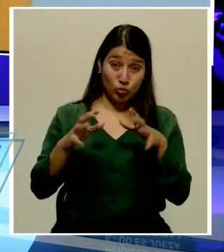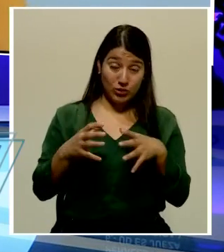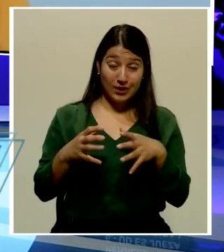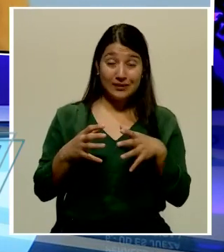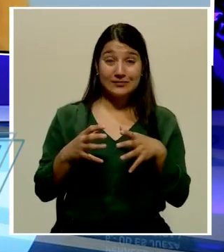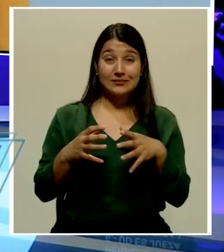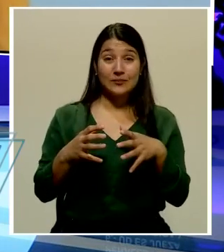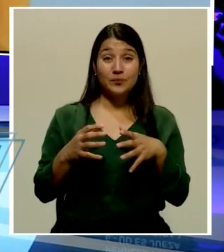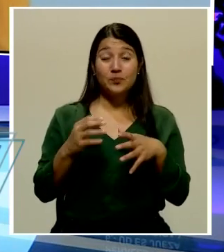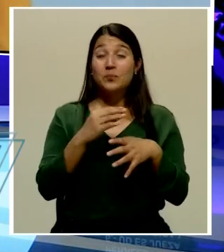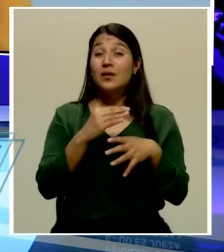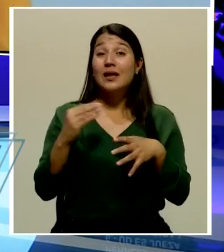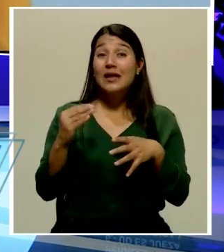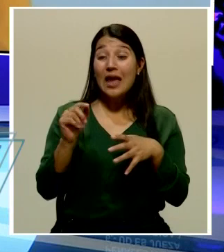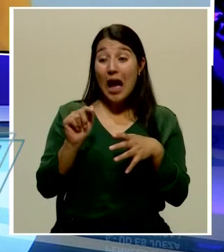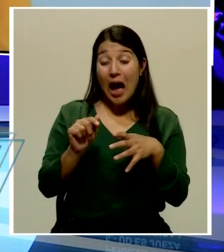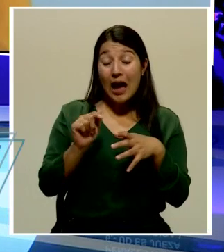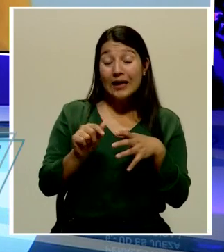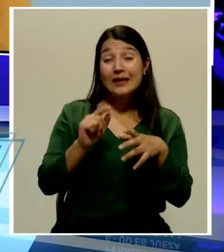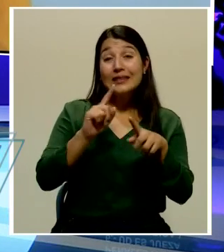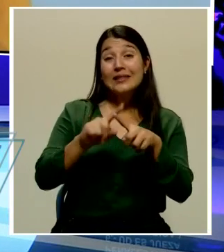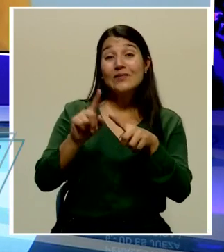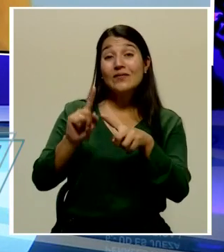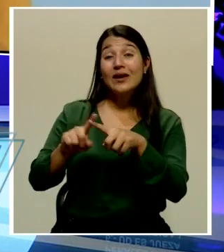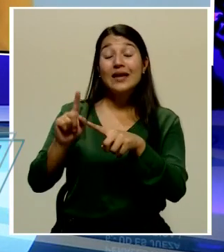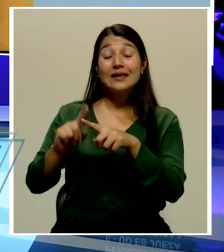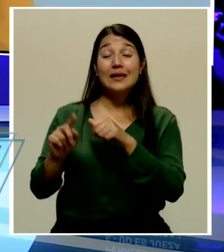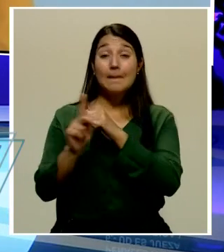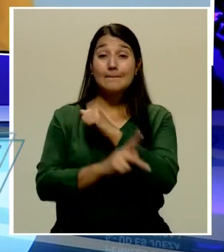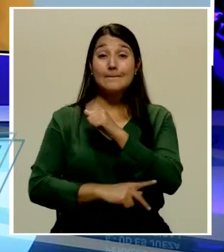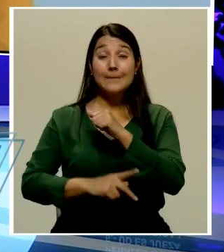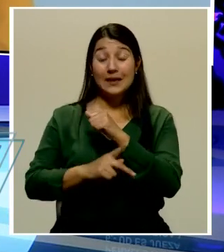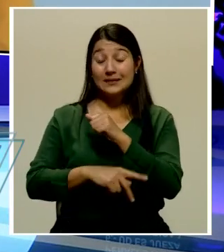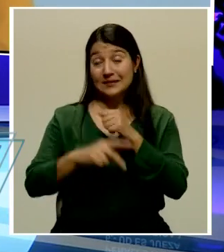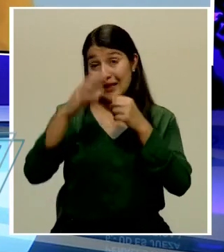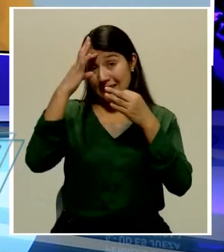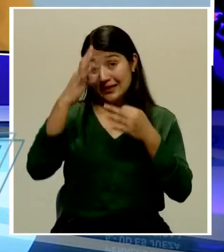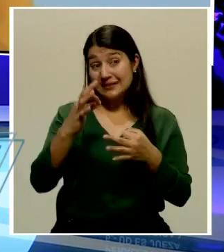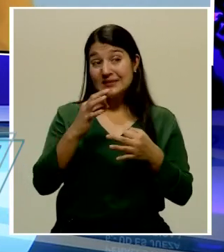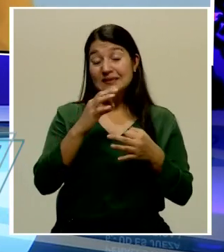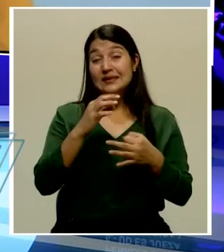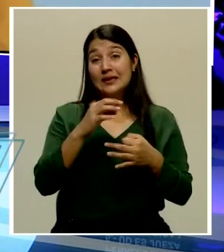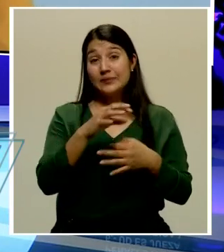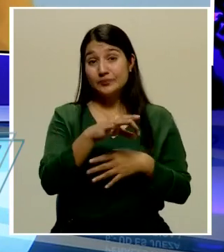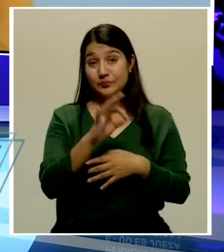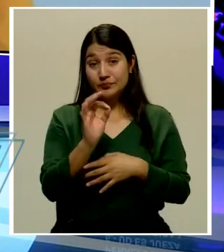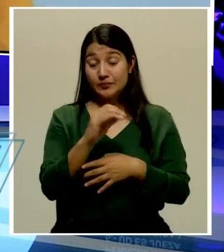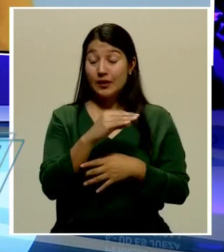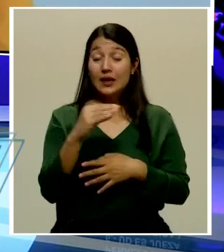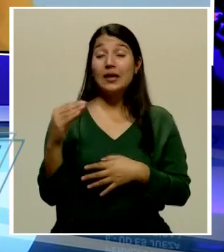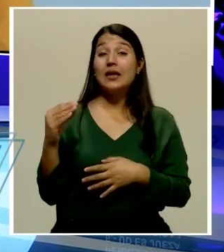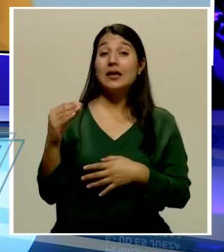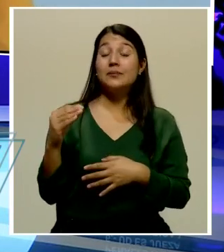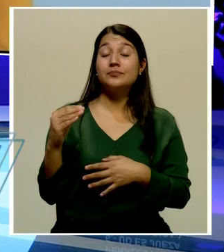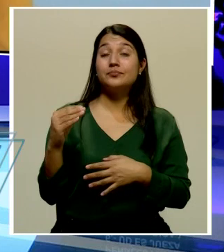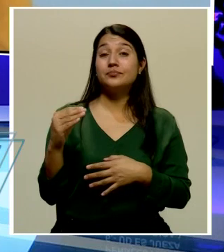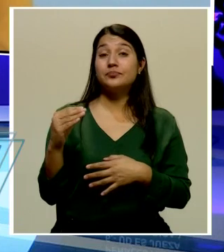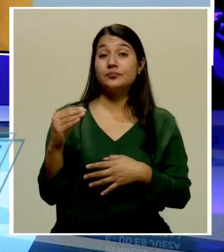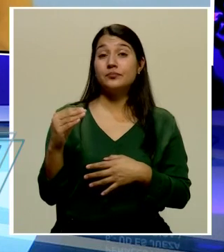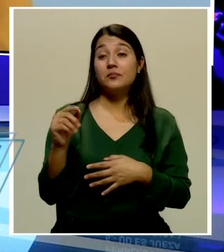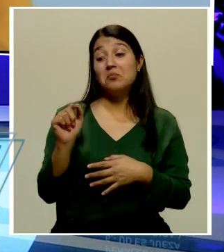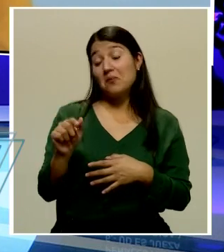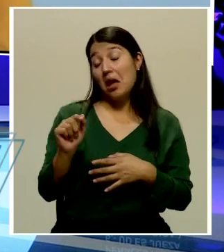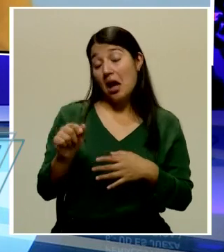sus diferentes países quienes eligen. Y en consecuencia hay ahí algún